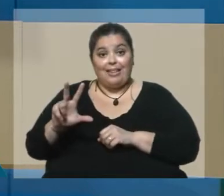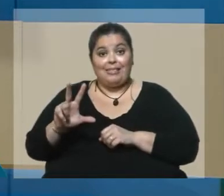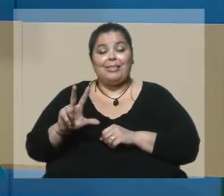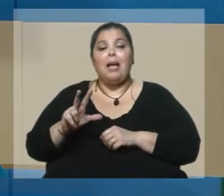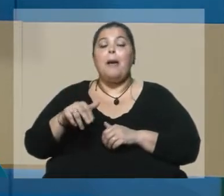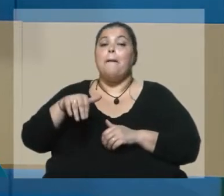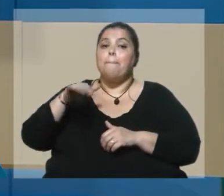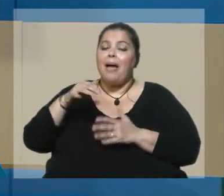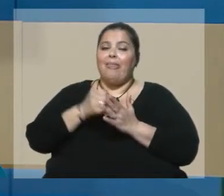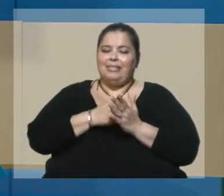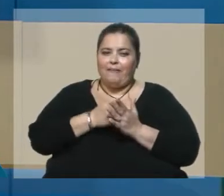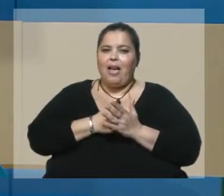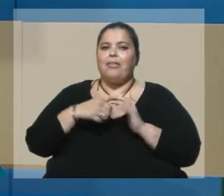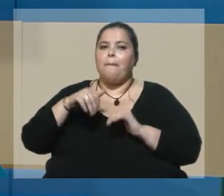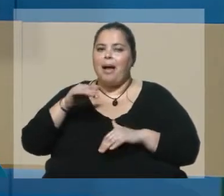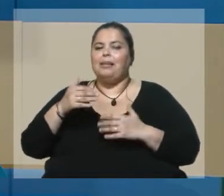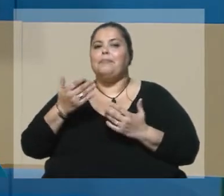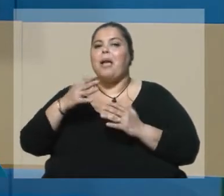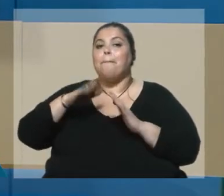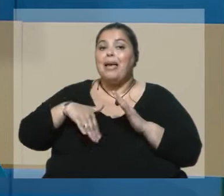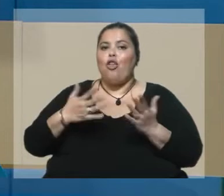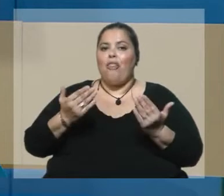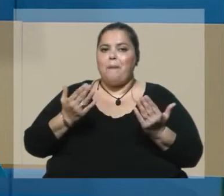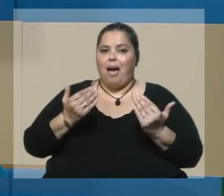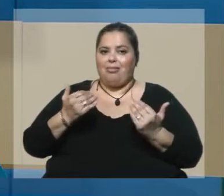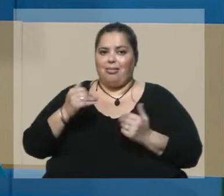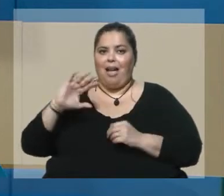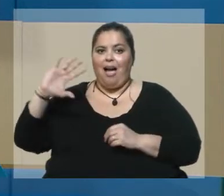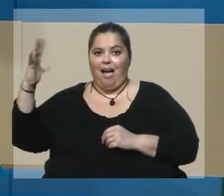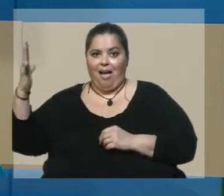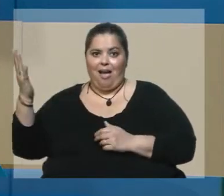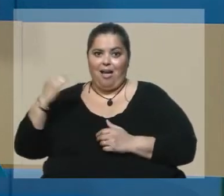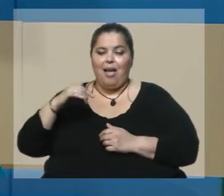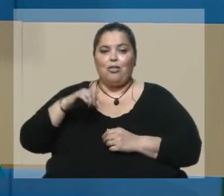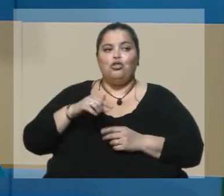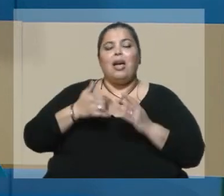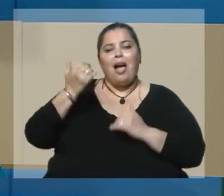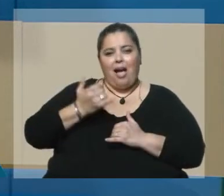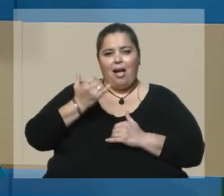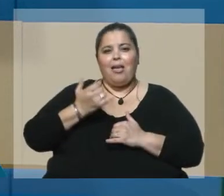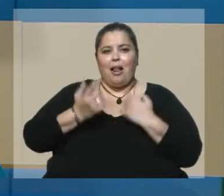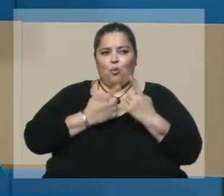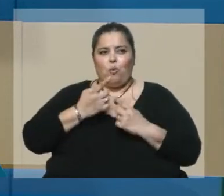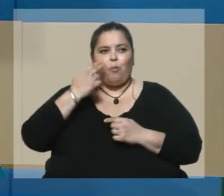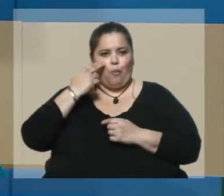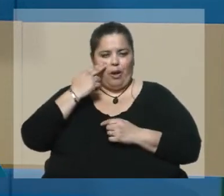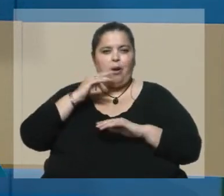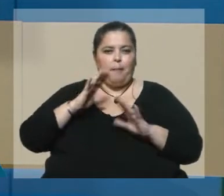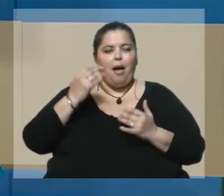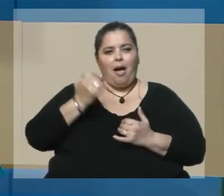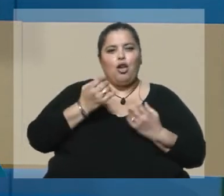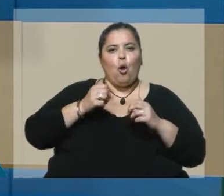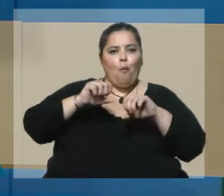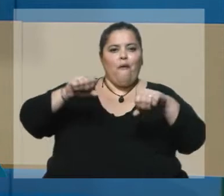menor demanda con menor demanda externa hay cierto dilema en Elevar más las tasas de interés y